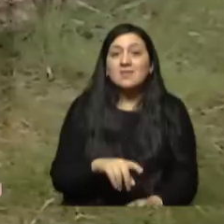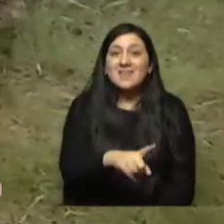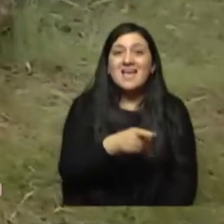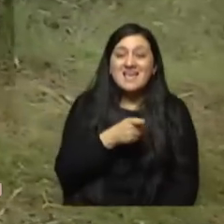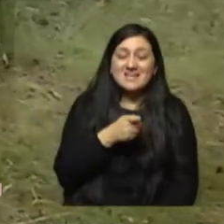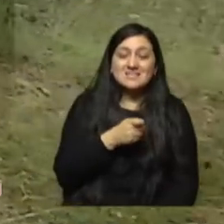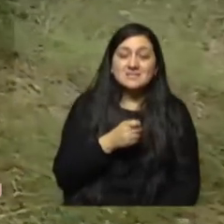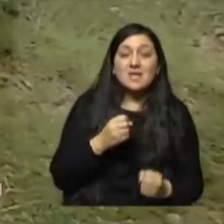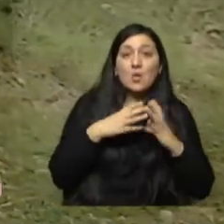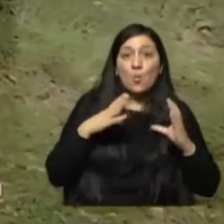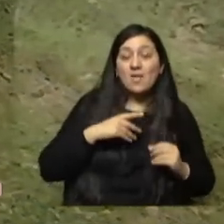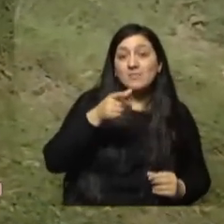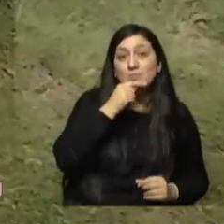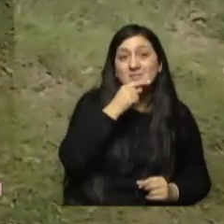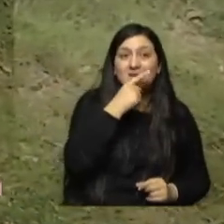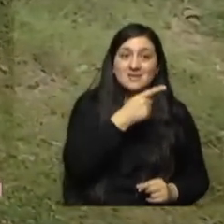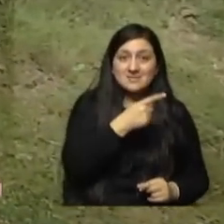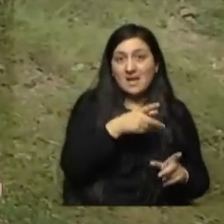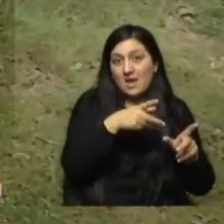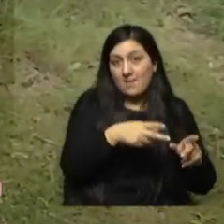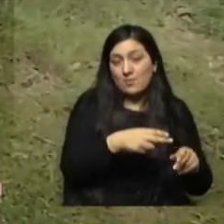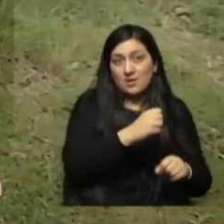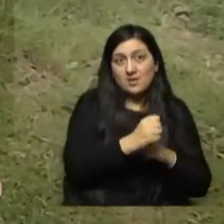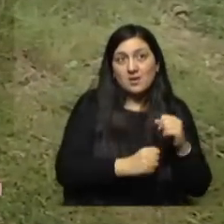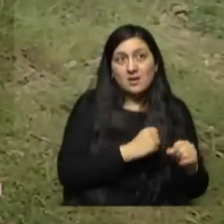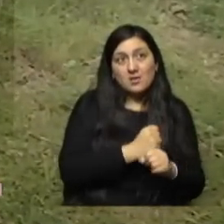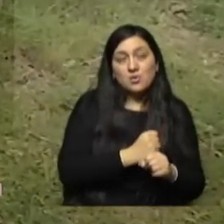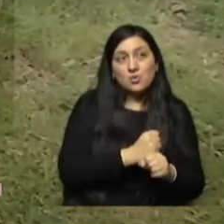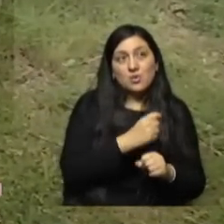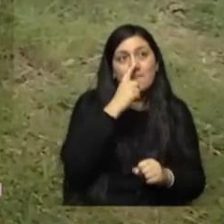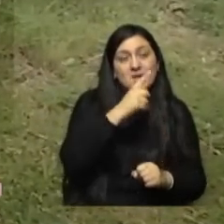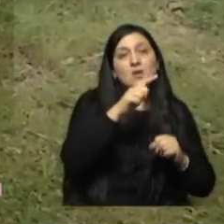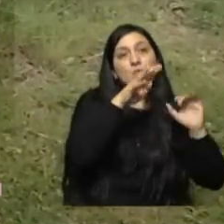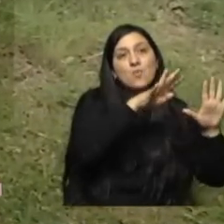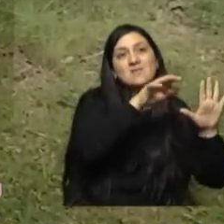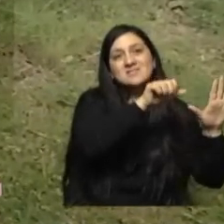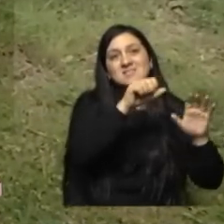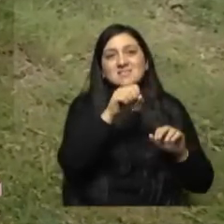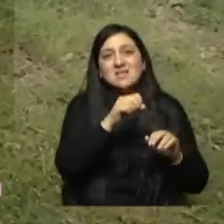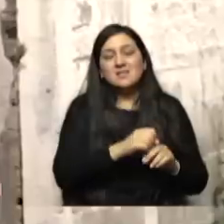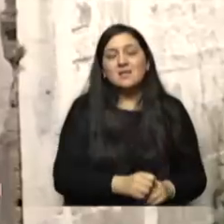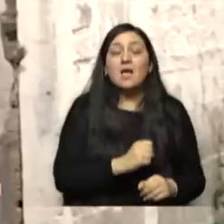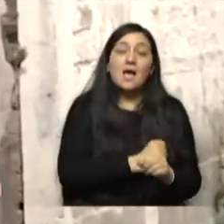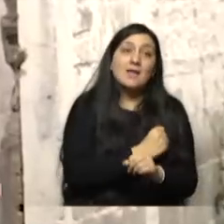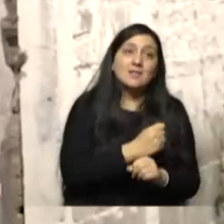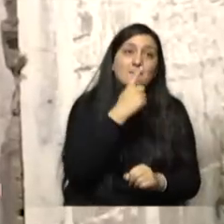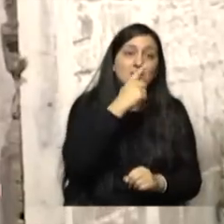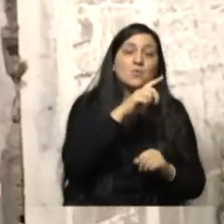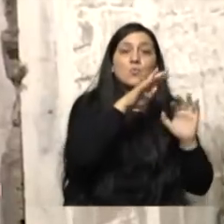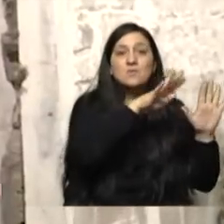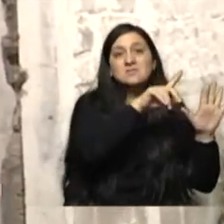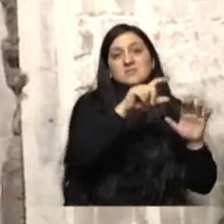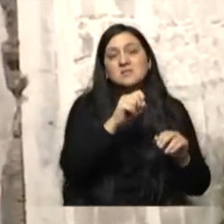de policía en aquel momento, en la década de finales de la década del 60 y comienzos del 70, Fuerza de Choque